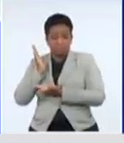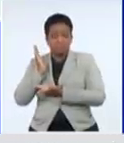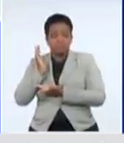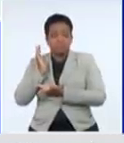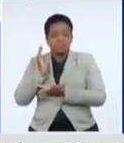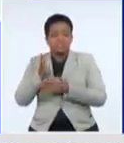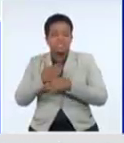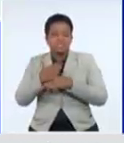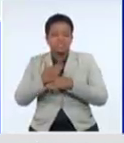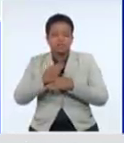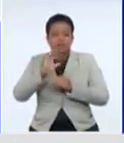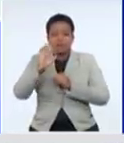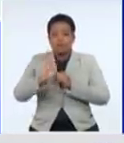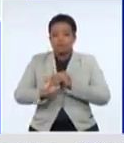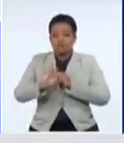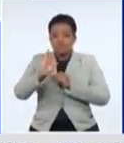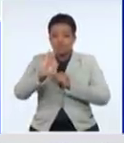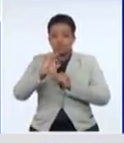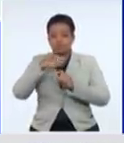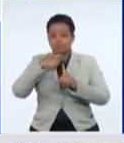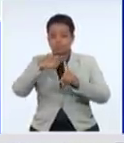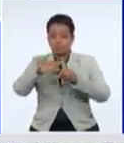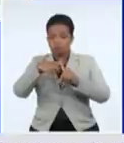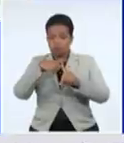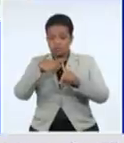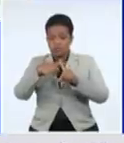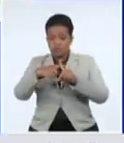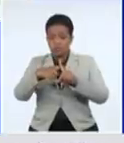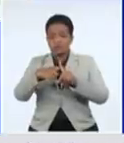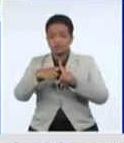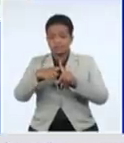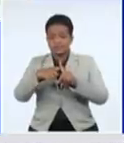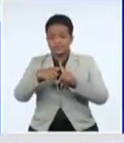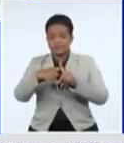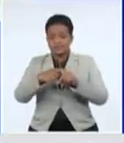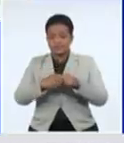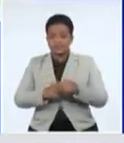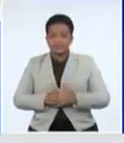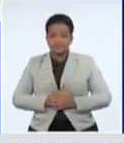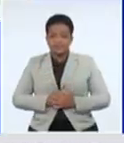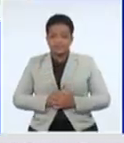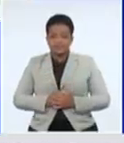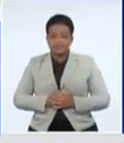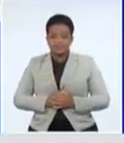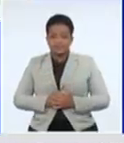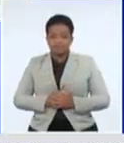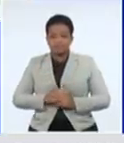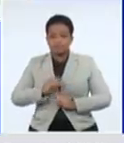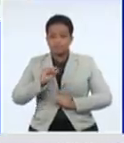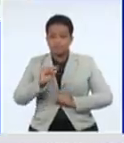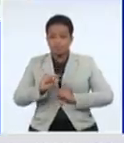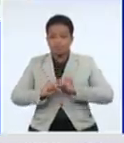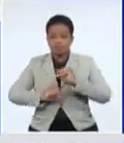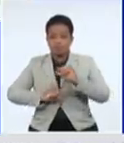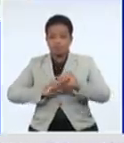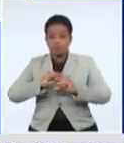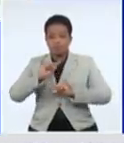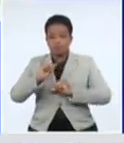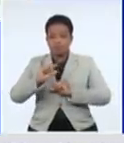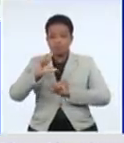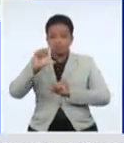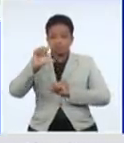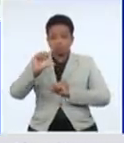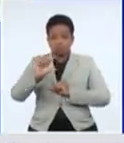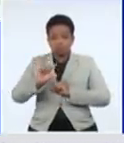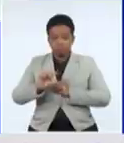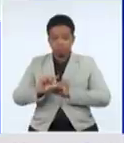porciento de positividad y la tendencia hacia la disminución de la tendencia